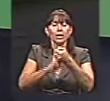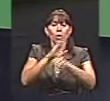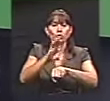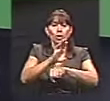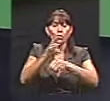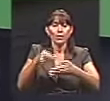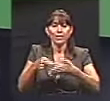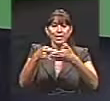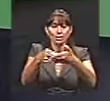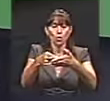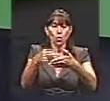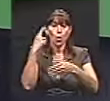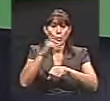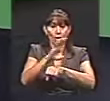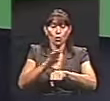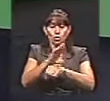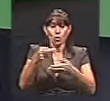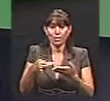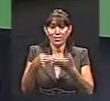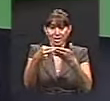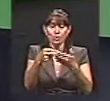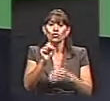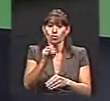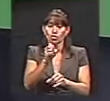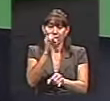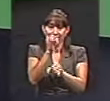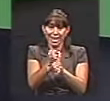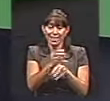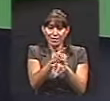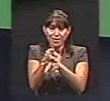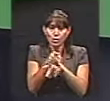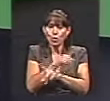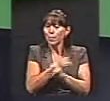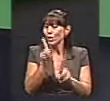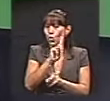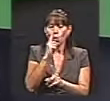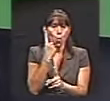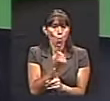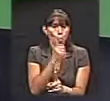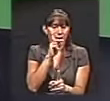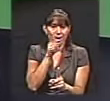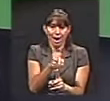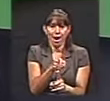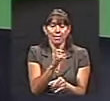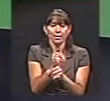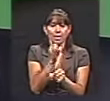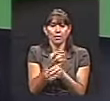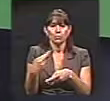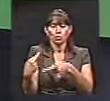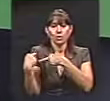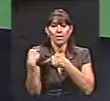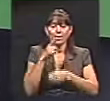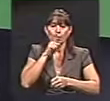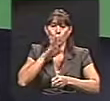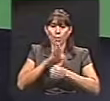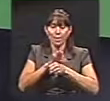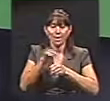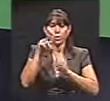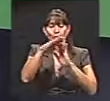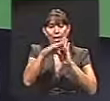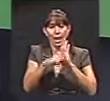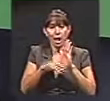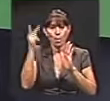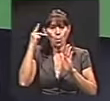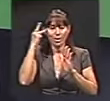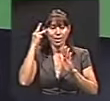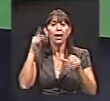el Consejo, si bien es el ente rector, no es la única entidad responsable del cumplimiento de la política, sino que también está